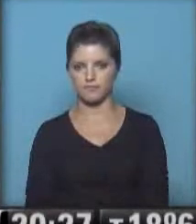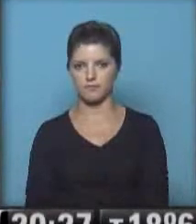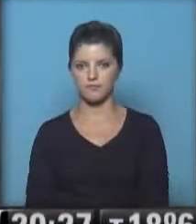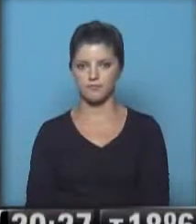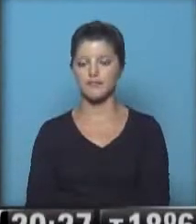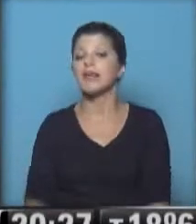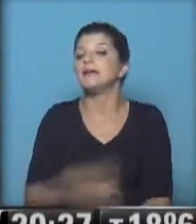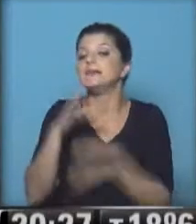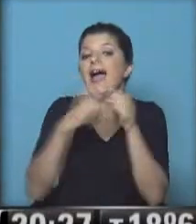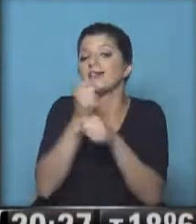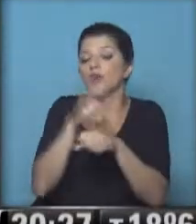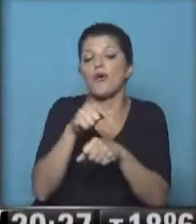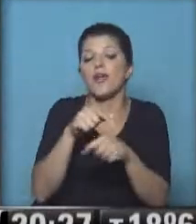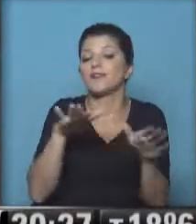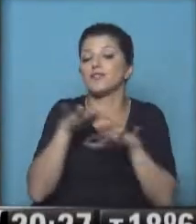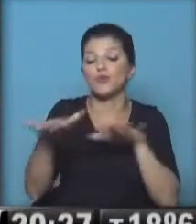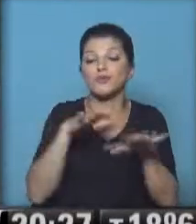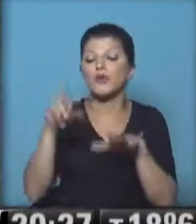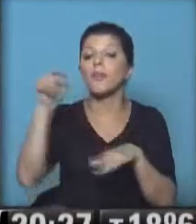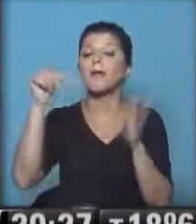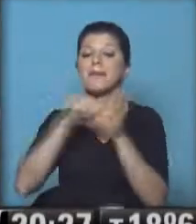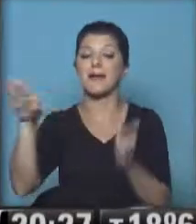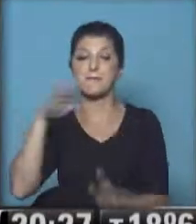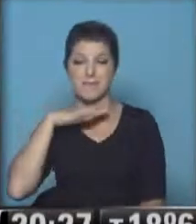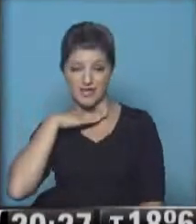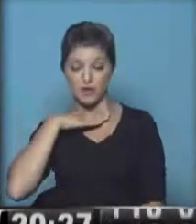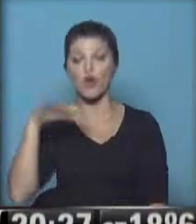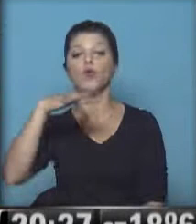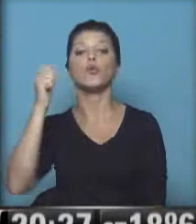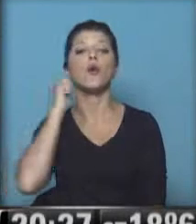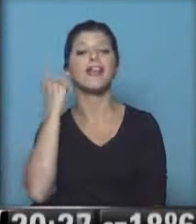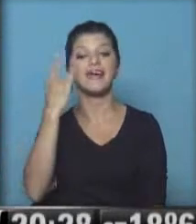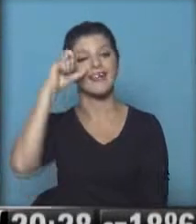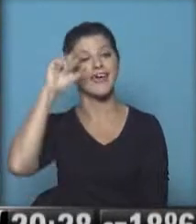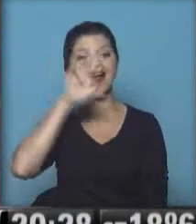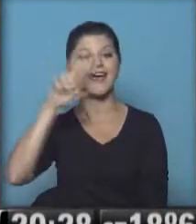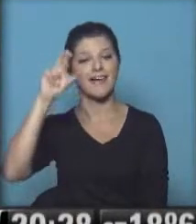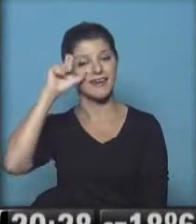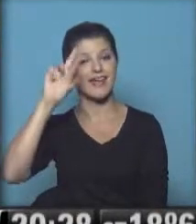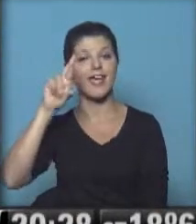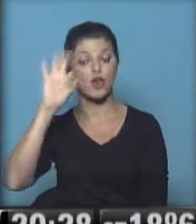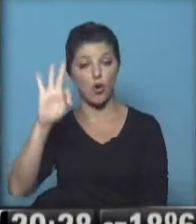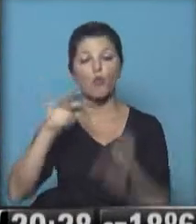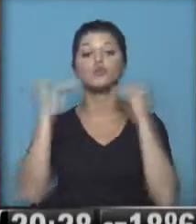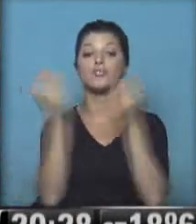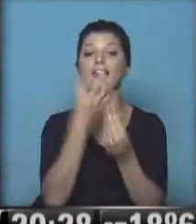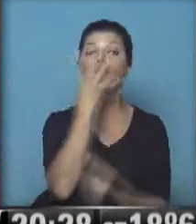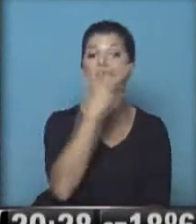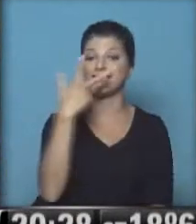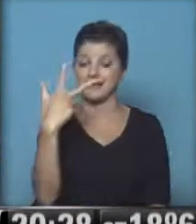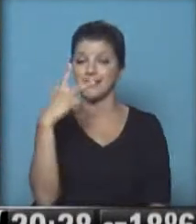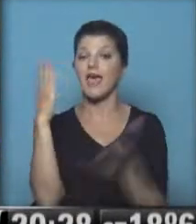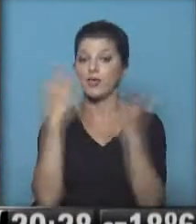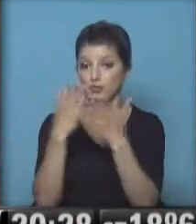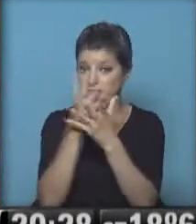Sin resolverse la desaparición en México, en el estado de Guerrero, de 43 estudiantes. El hecho sucedió en el mes de septiembre.